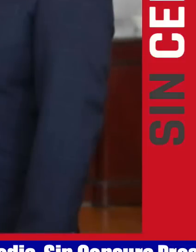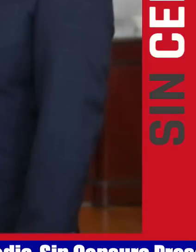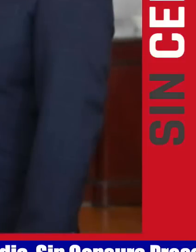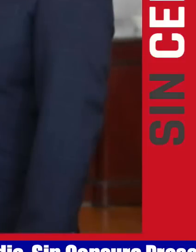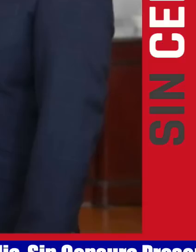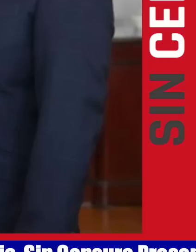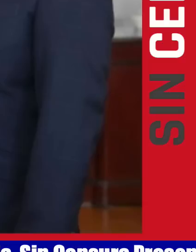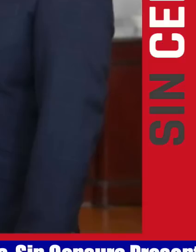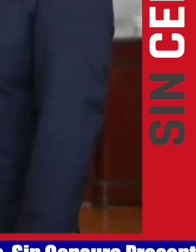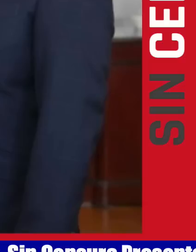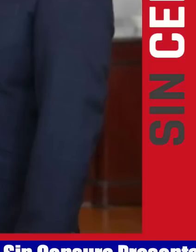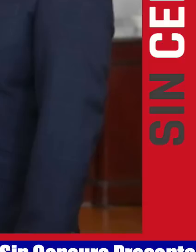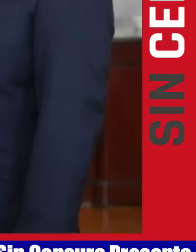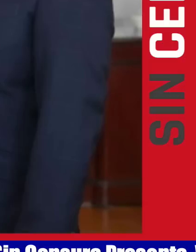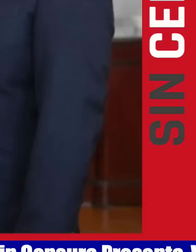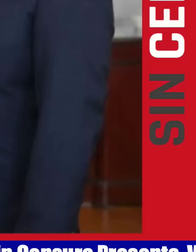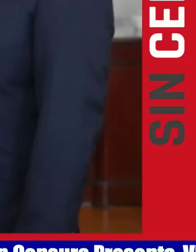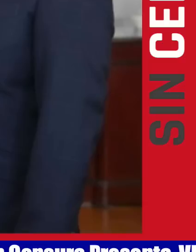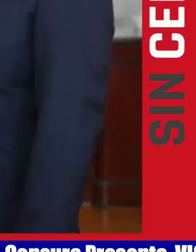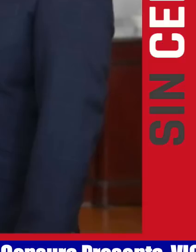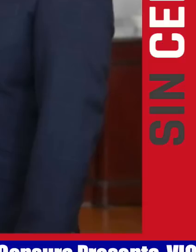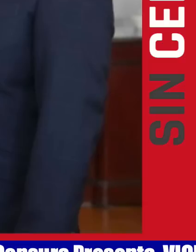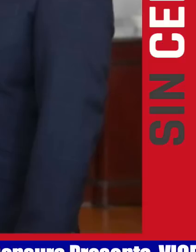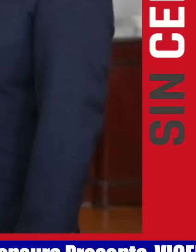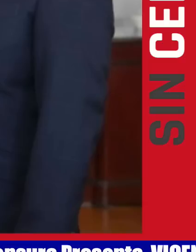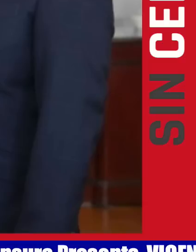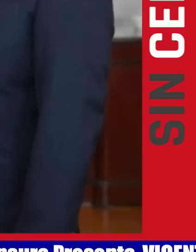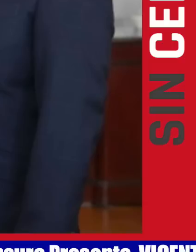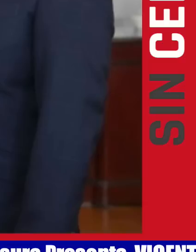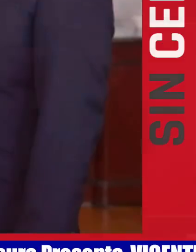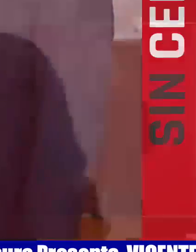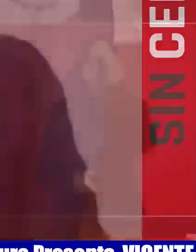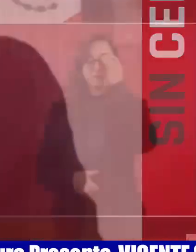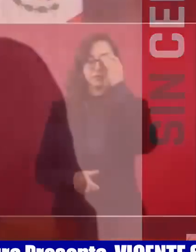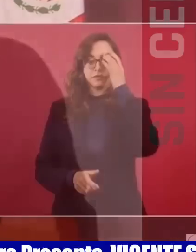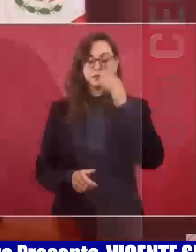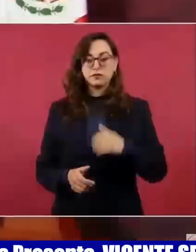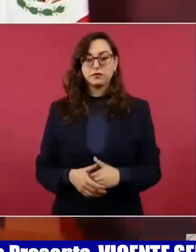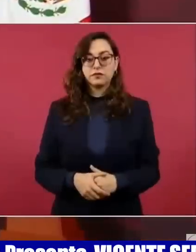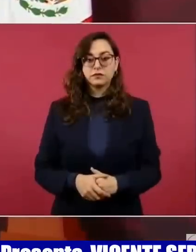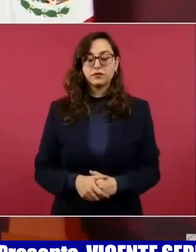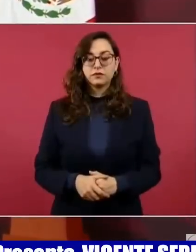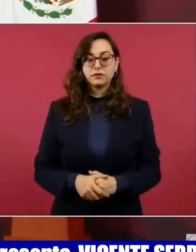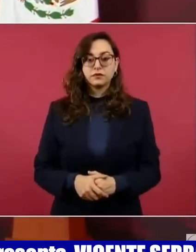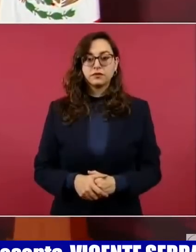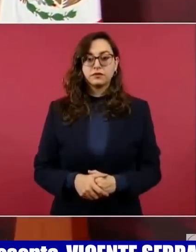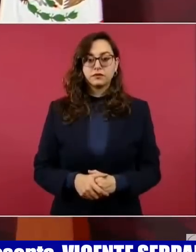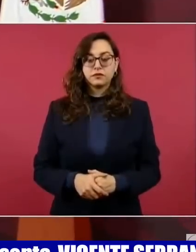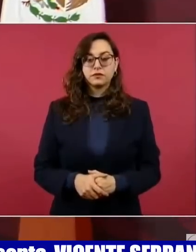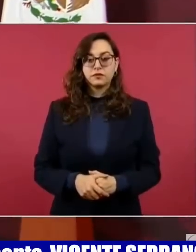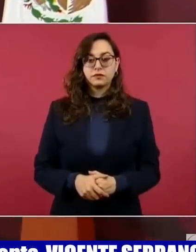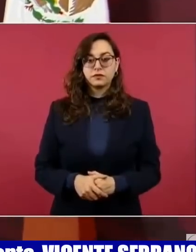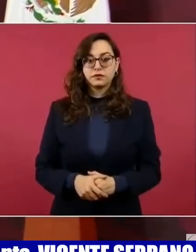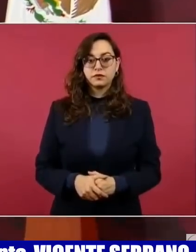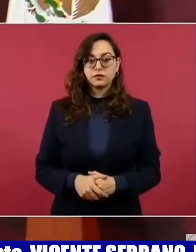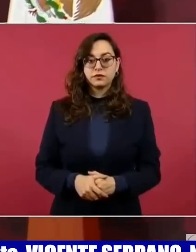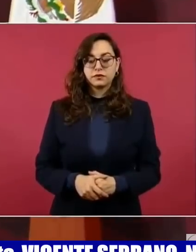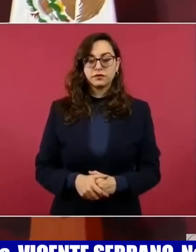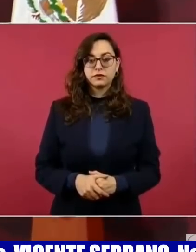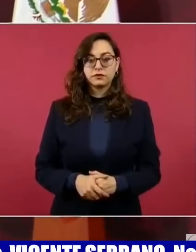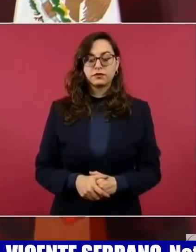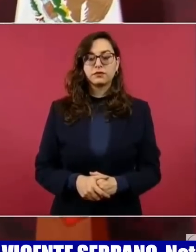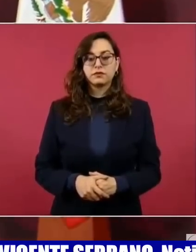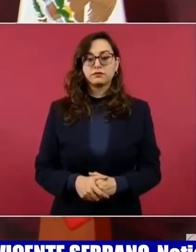meto en eso, no somos iguales, ¿no? Como los que estaban antes, que esto pues lo tienen que entender porque